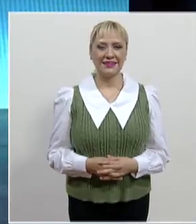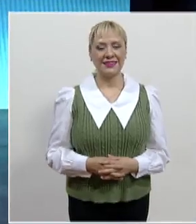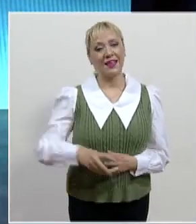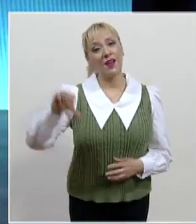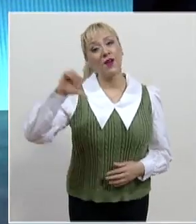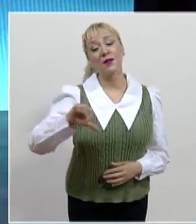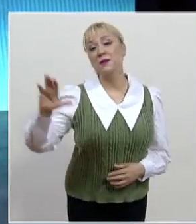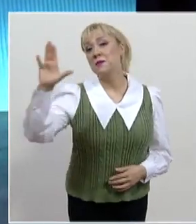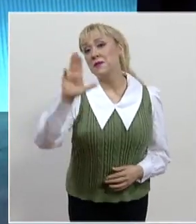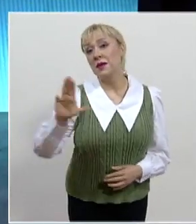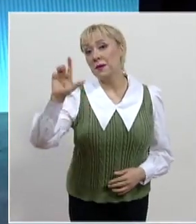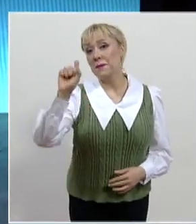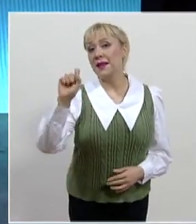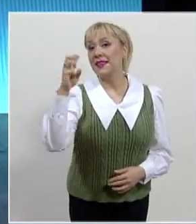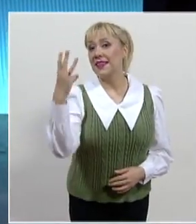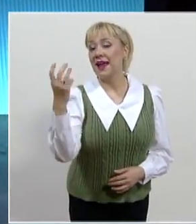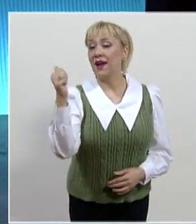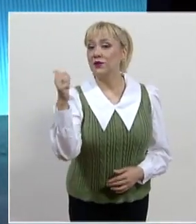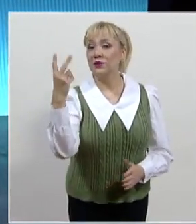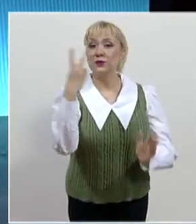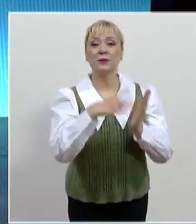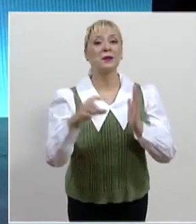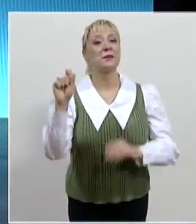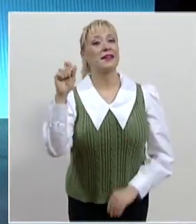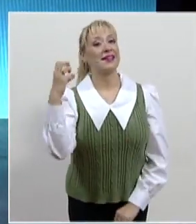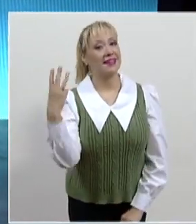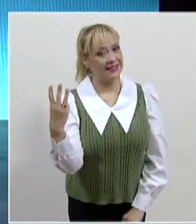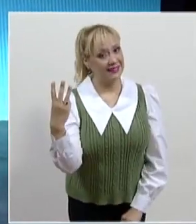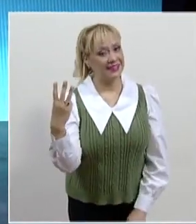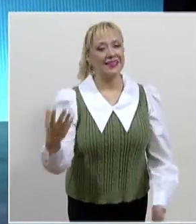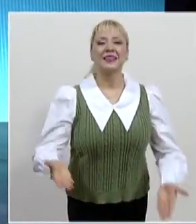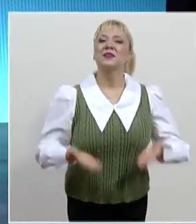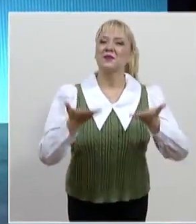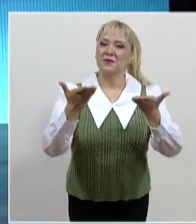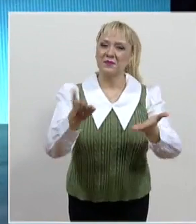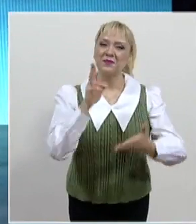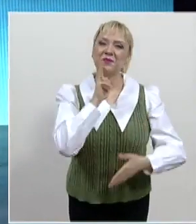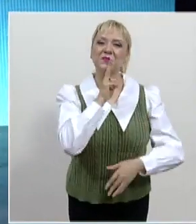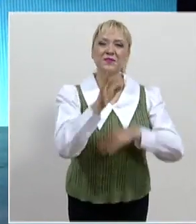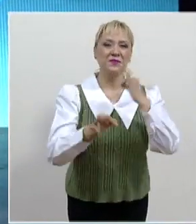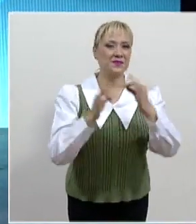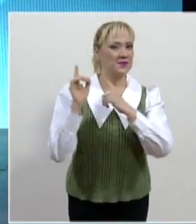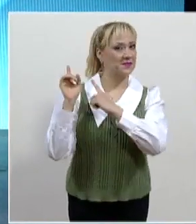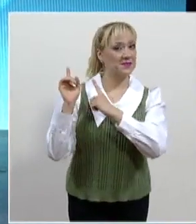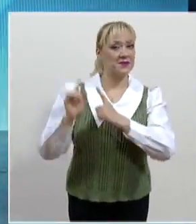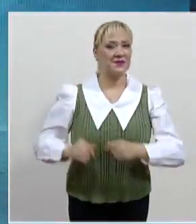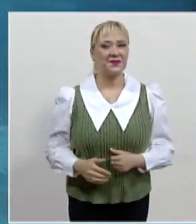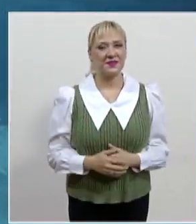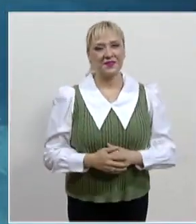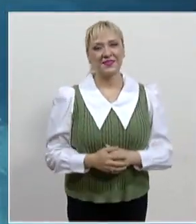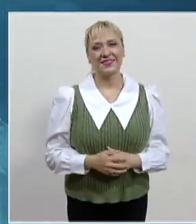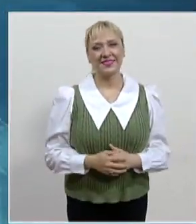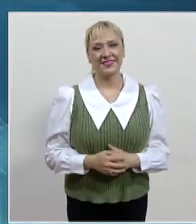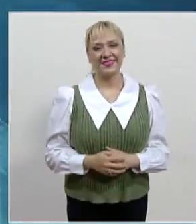Hoy es miércoles 23 de agosto de 2023 y estas son las noticias.